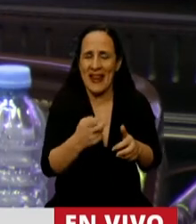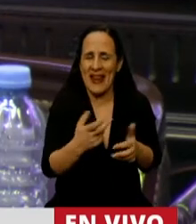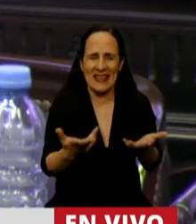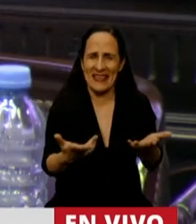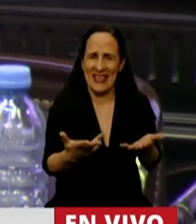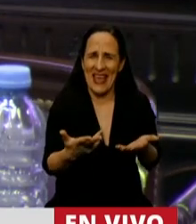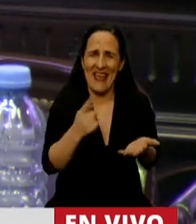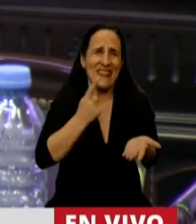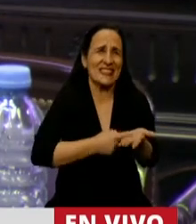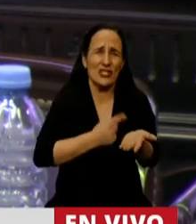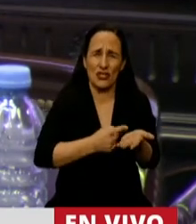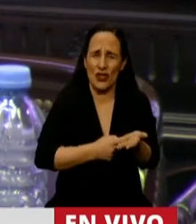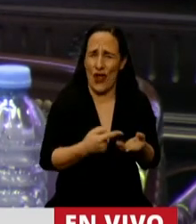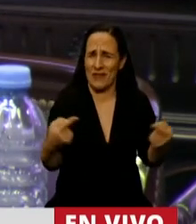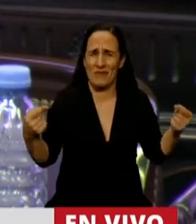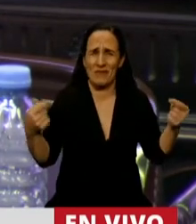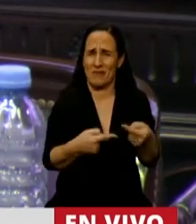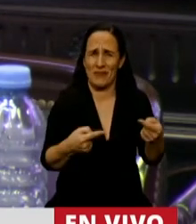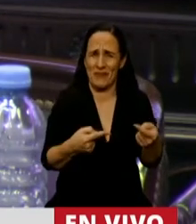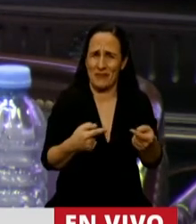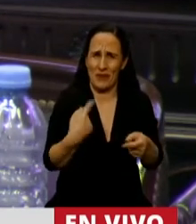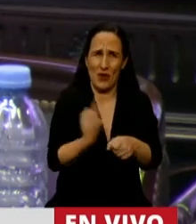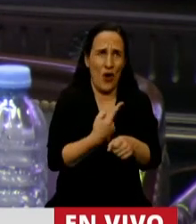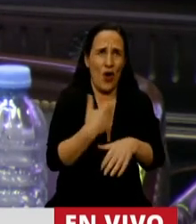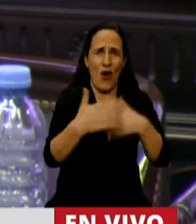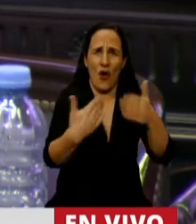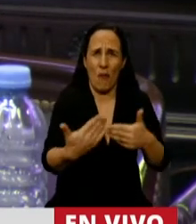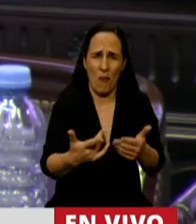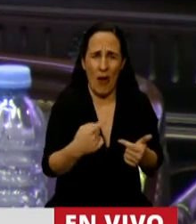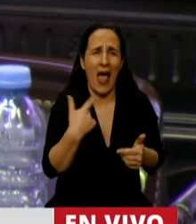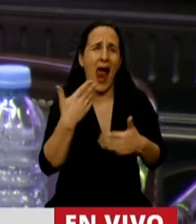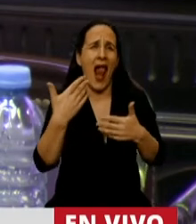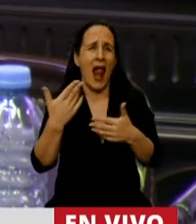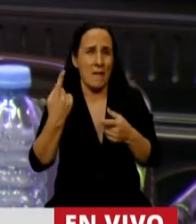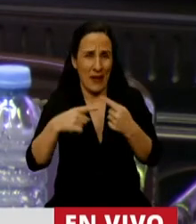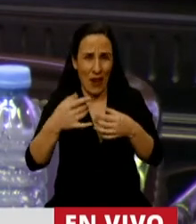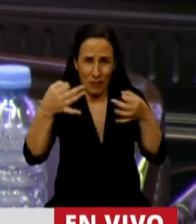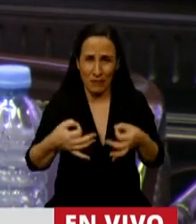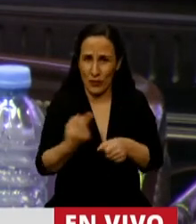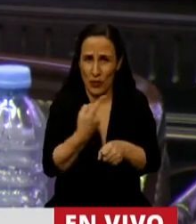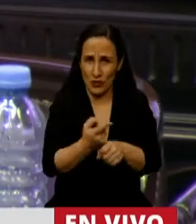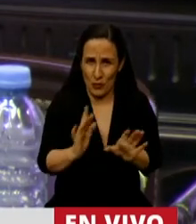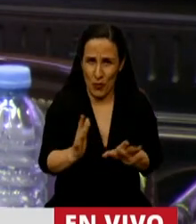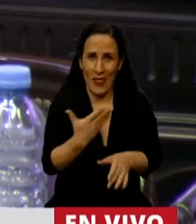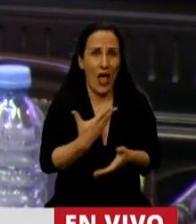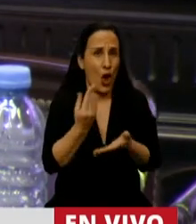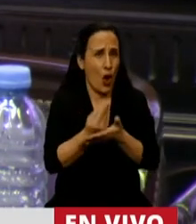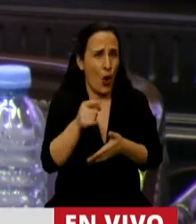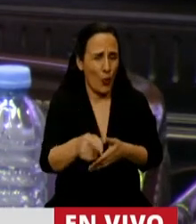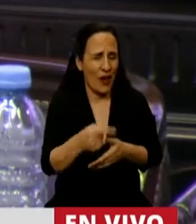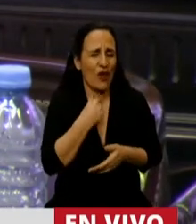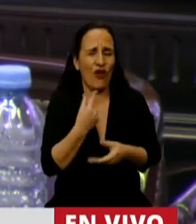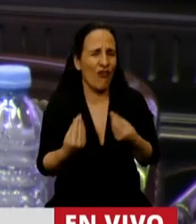contradictorias son irrealizables son un verdadero populismo energético este gobierno pretende